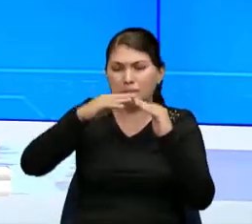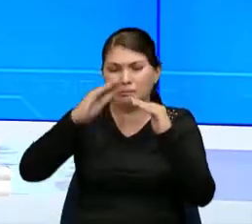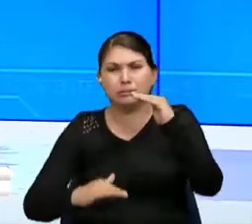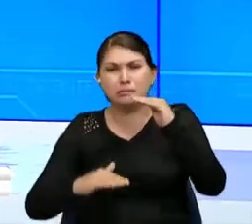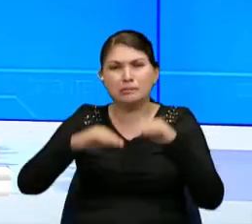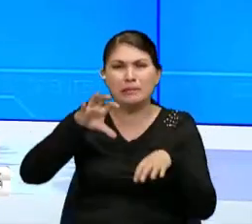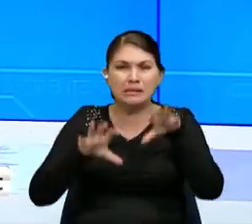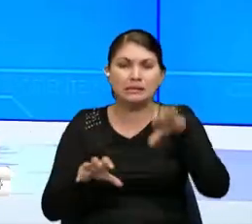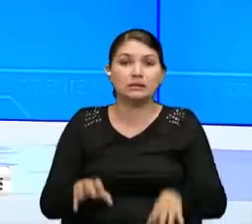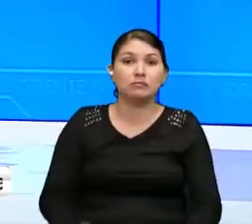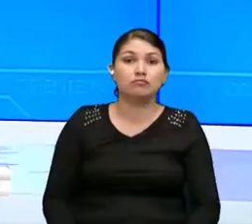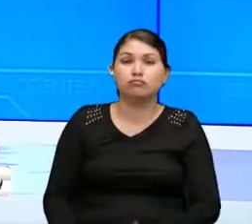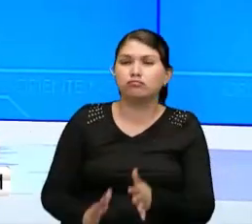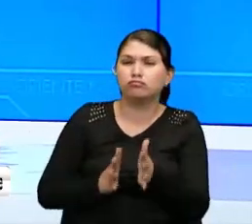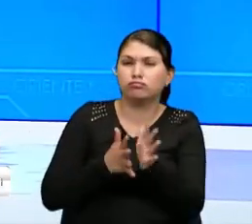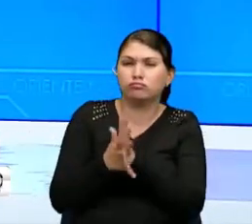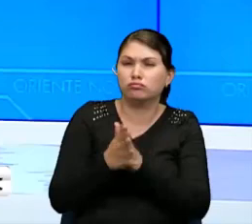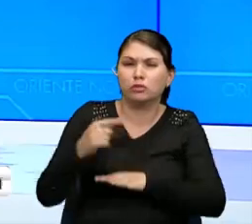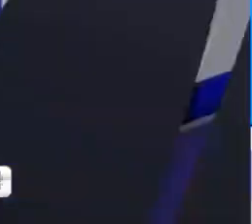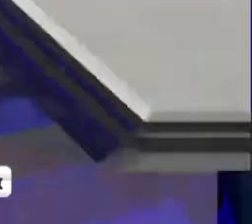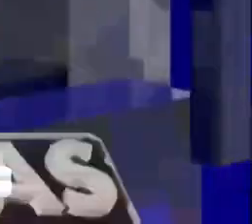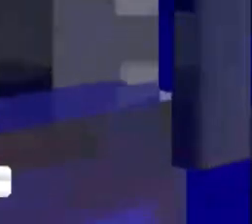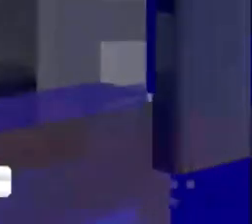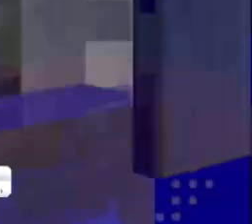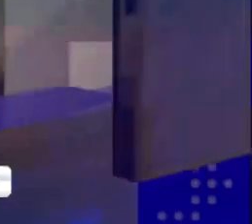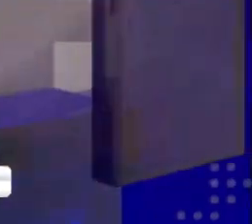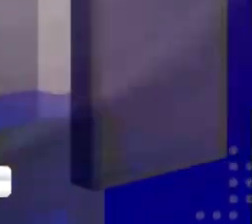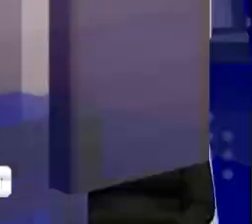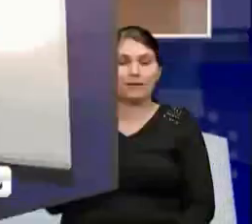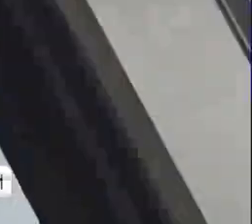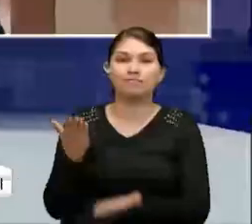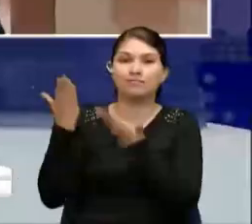esta hora a dolly xiomara niño nos tiene toda la ampliación adelante